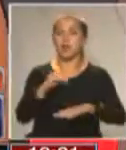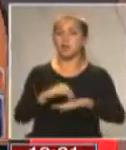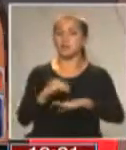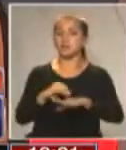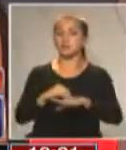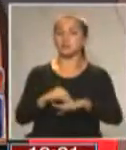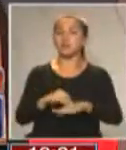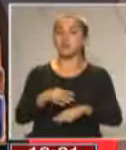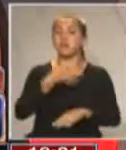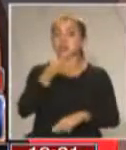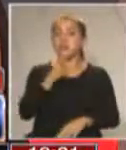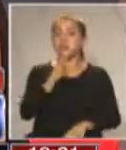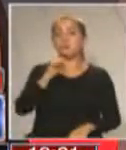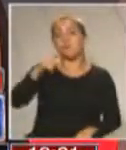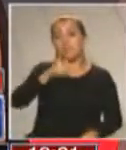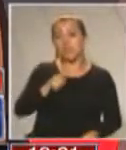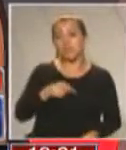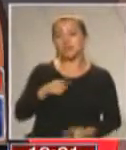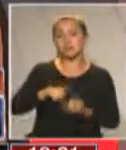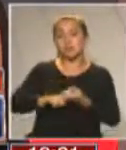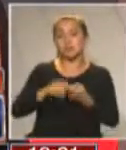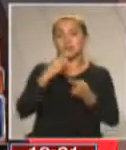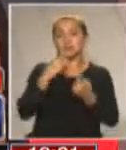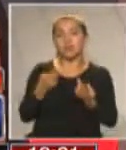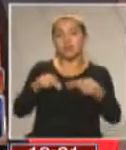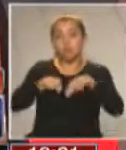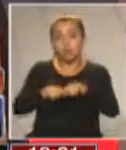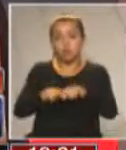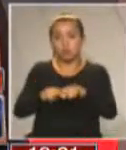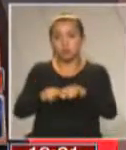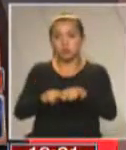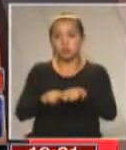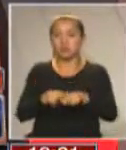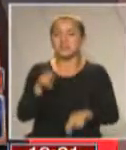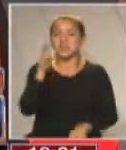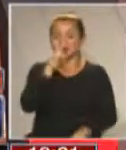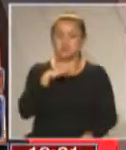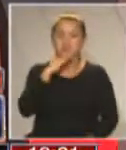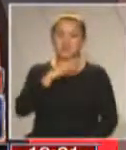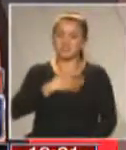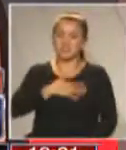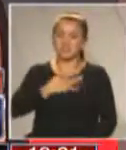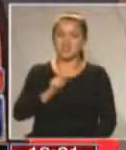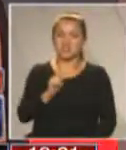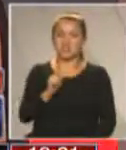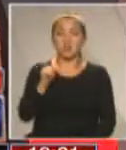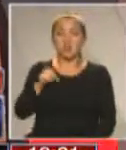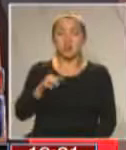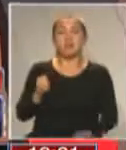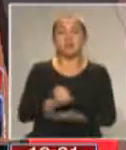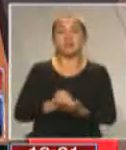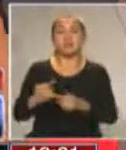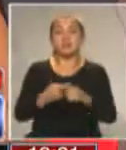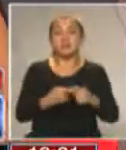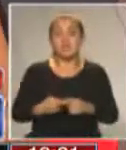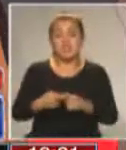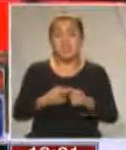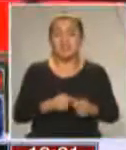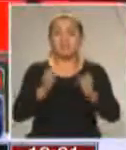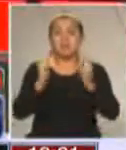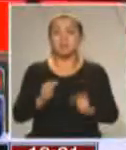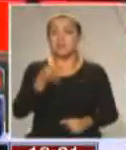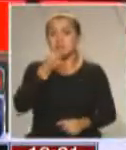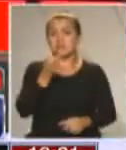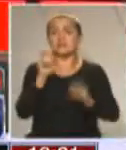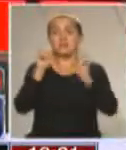se declaren los bienes del cónyuge cuando hay sociedad conyugal. Nosotros uh-huh. creemos que es insuficiente hoy en día. creemos que porque es solo la sociedad conyugal, sí, se puede decir por un